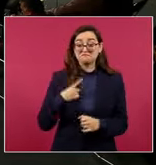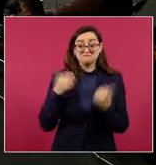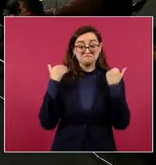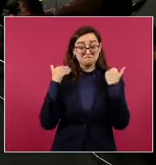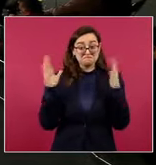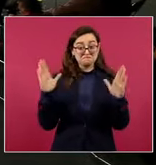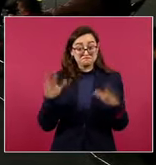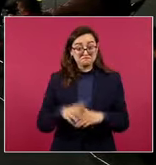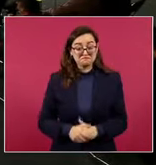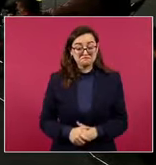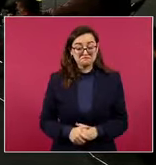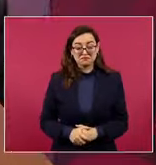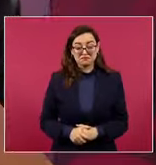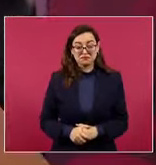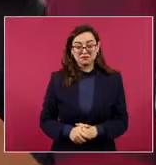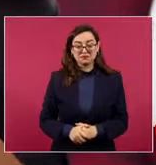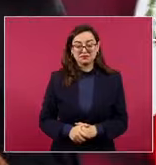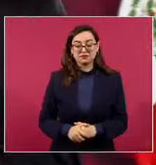Por eso,